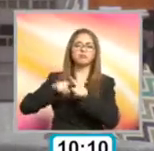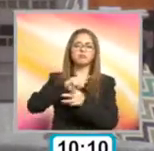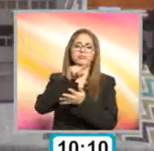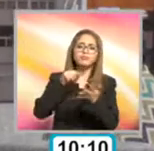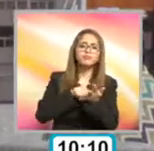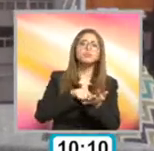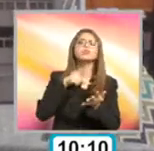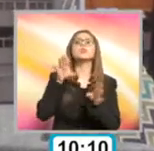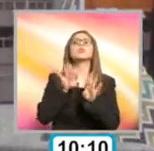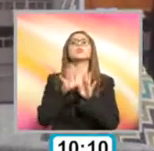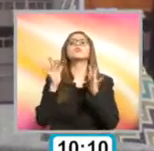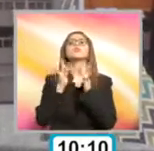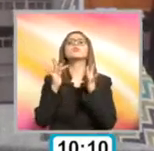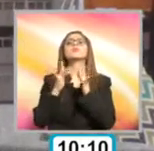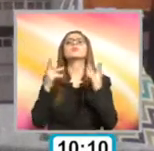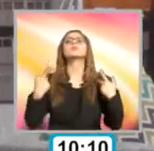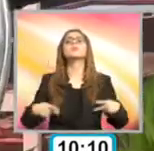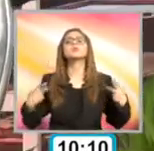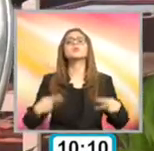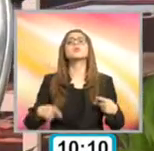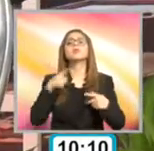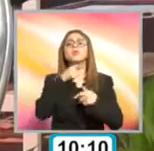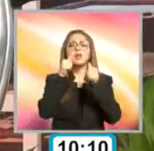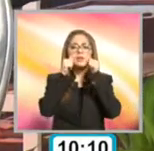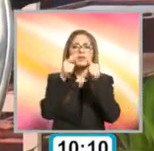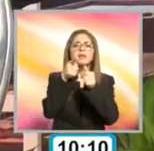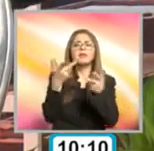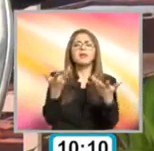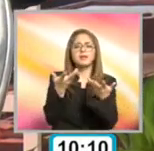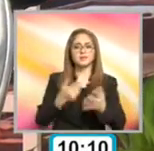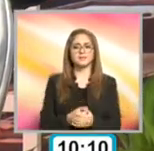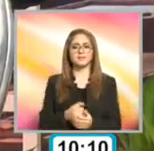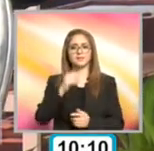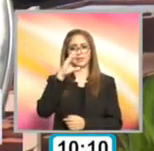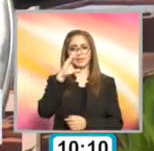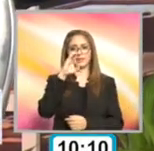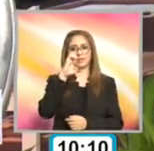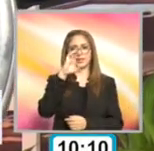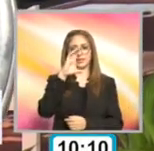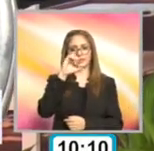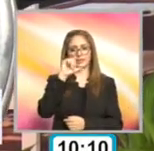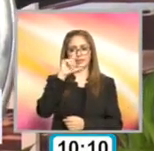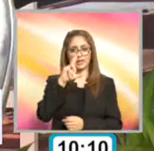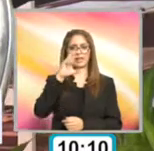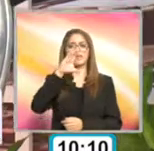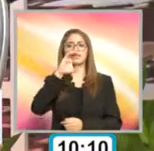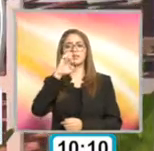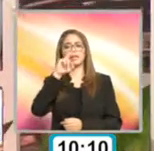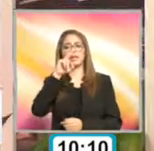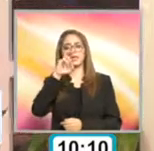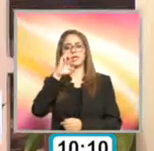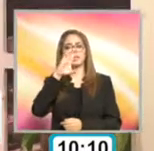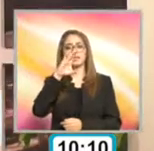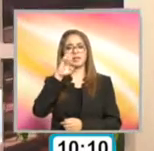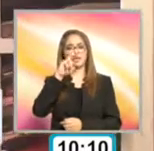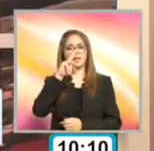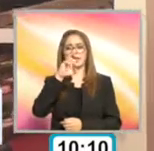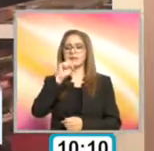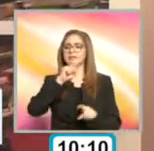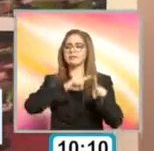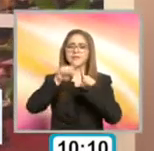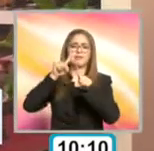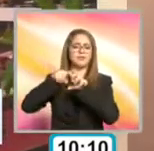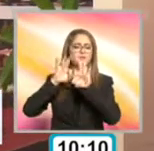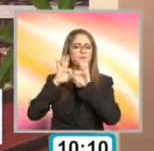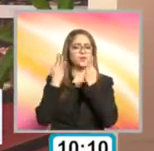al pendiente, pues, de todo lo que estás haciendo? Claro que sí, las redes es César Cereceres, así en todos, en el Instagram, fanpage, todo César